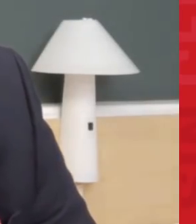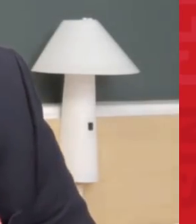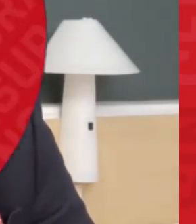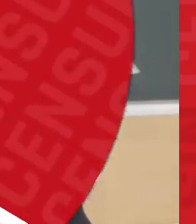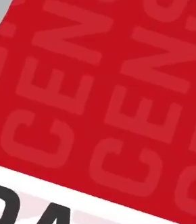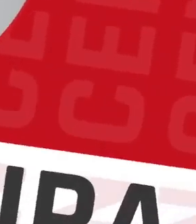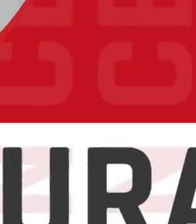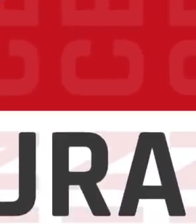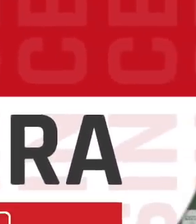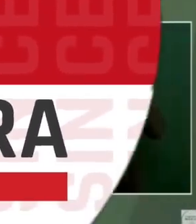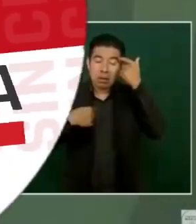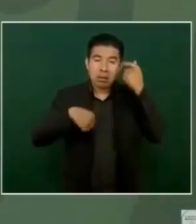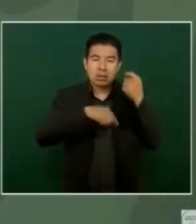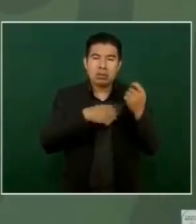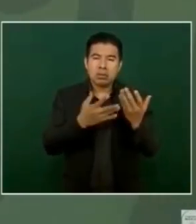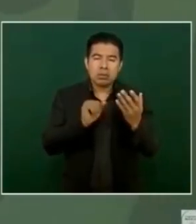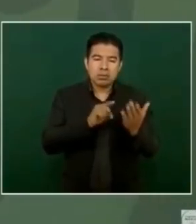Obrador.